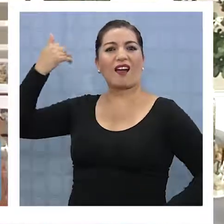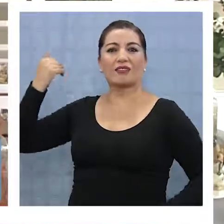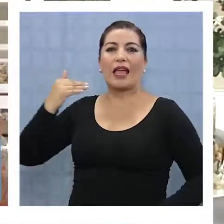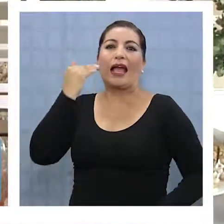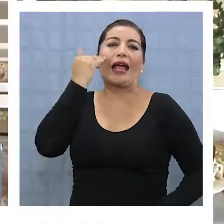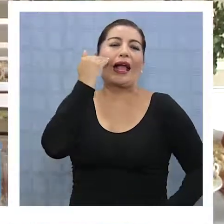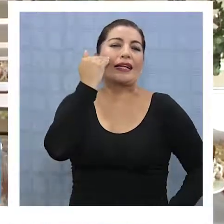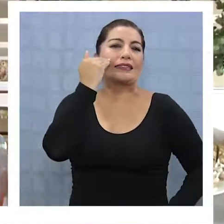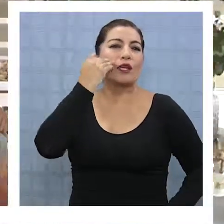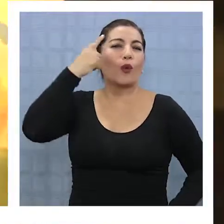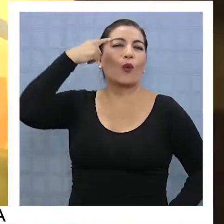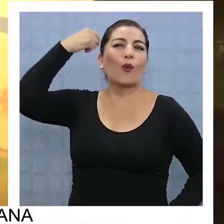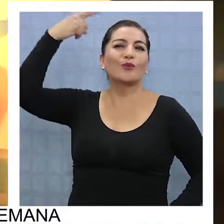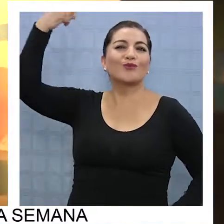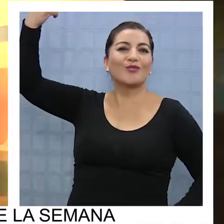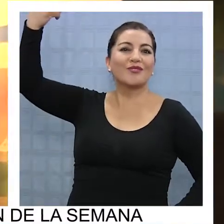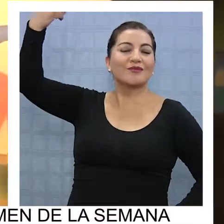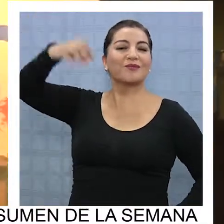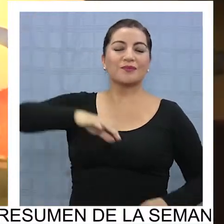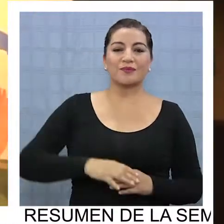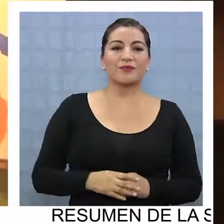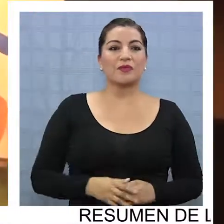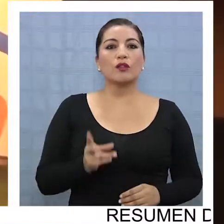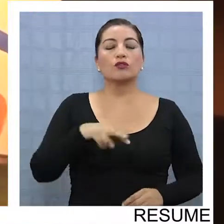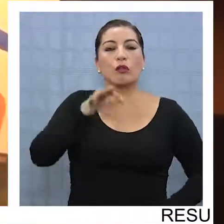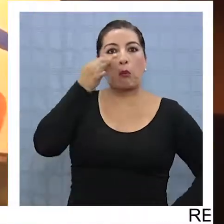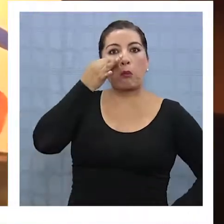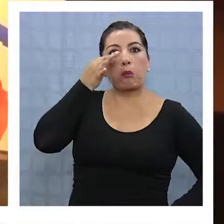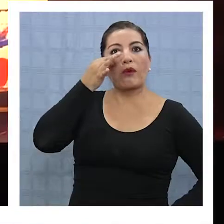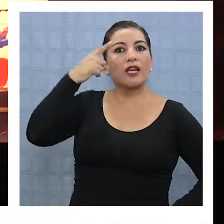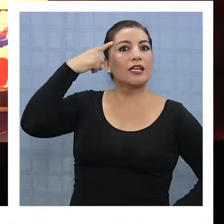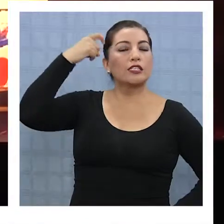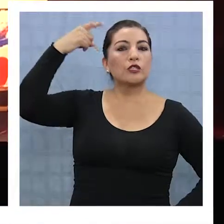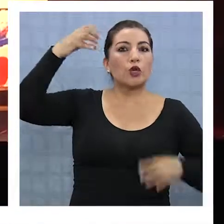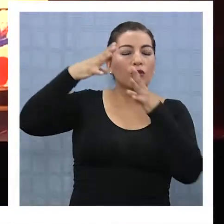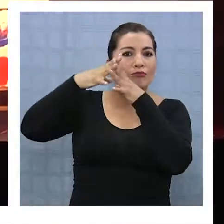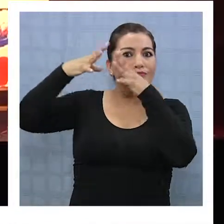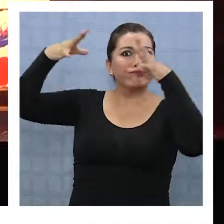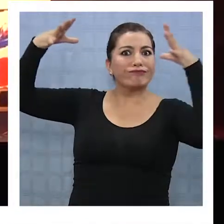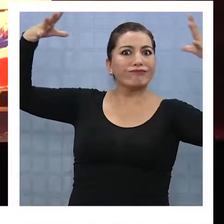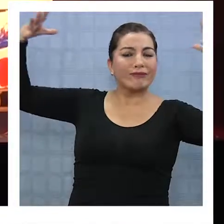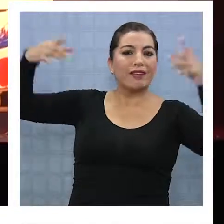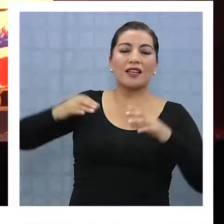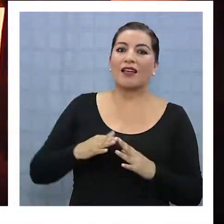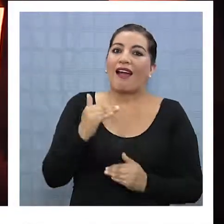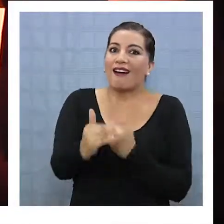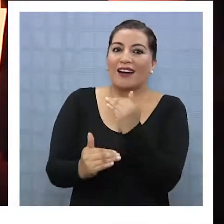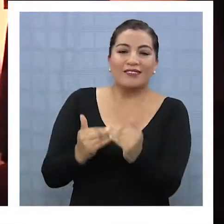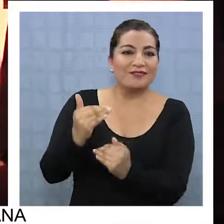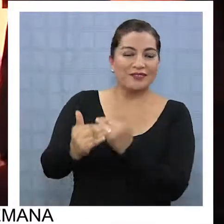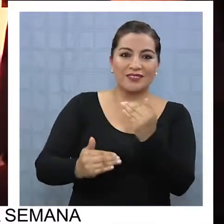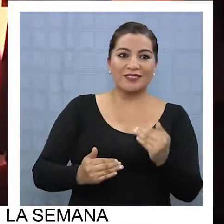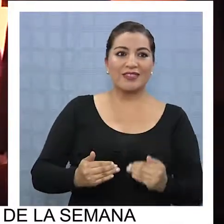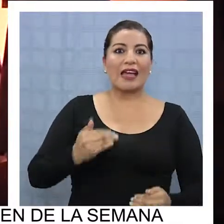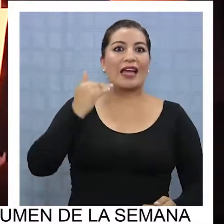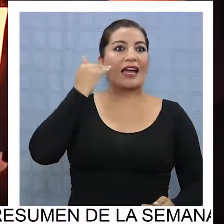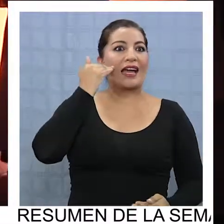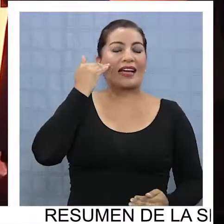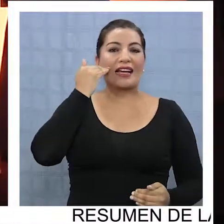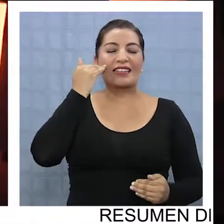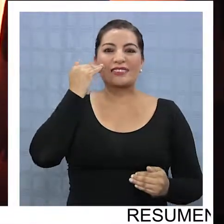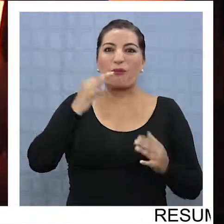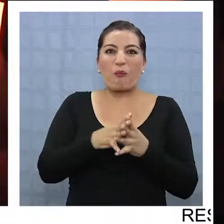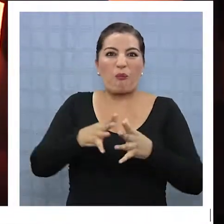era casi un sueño. Y hemos visto que este sueño ha crecido tanto que ya es casi un